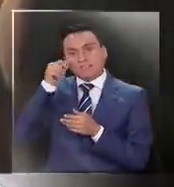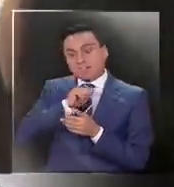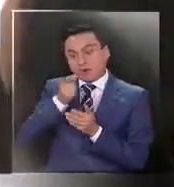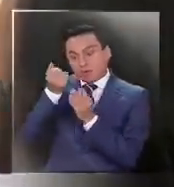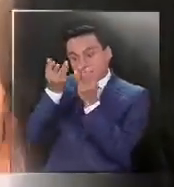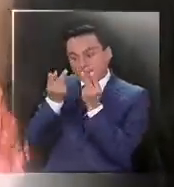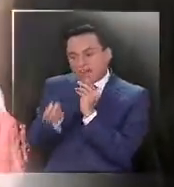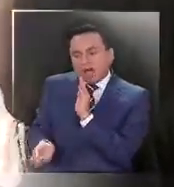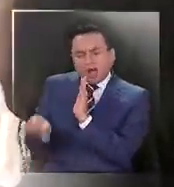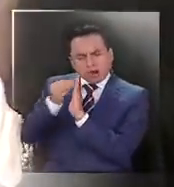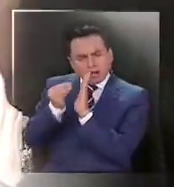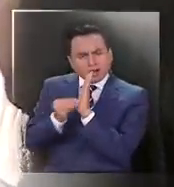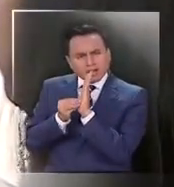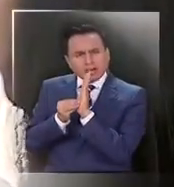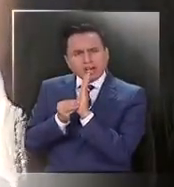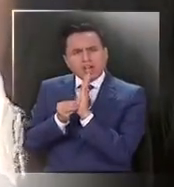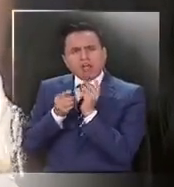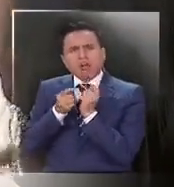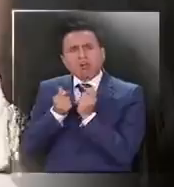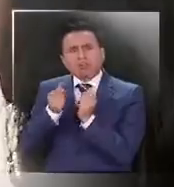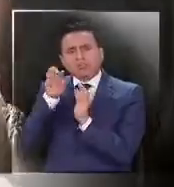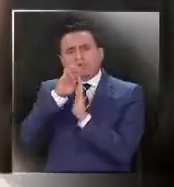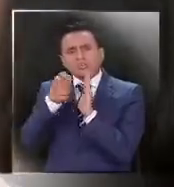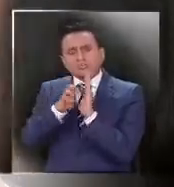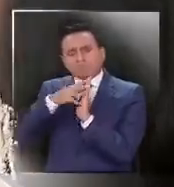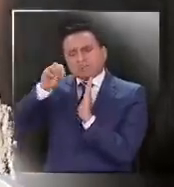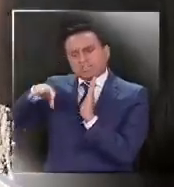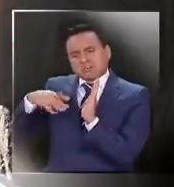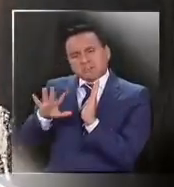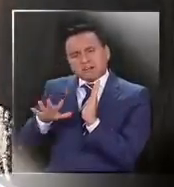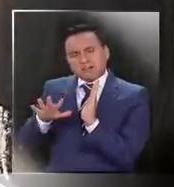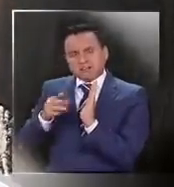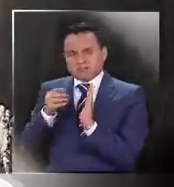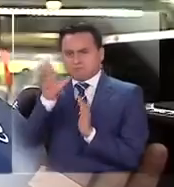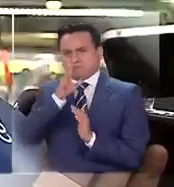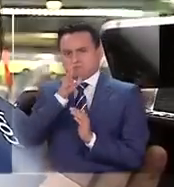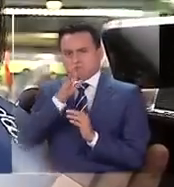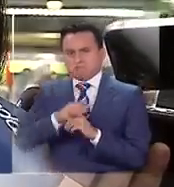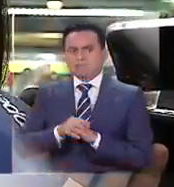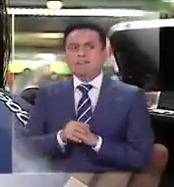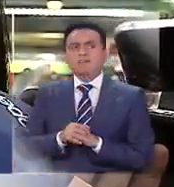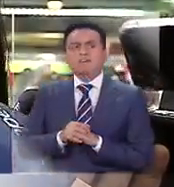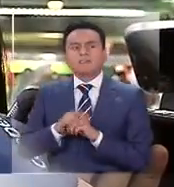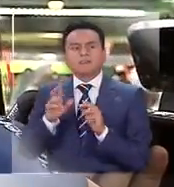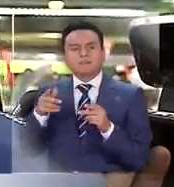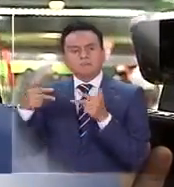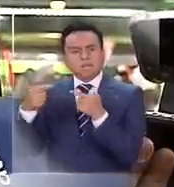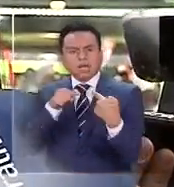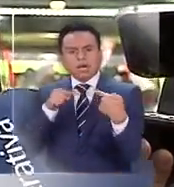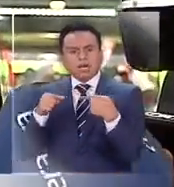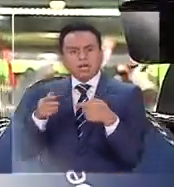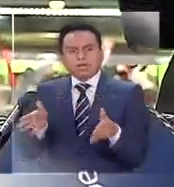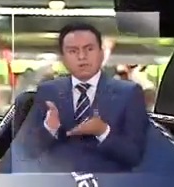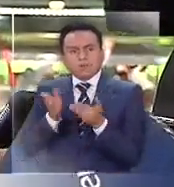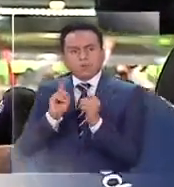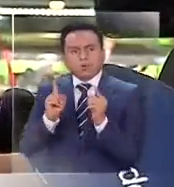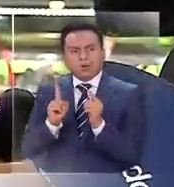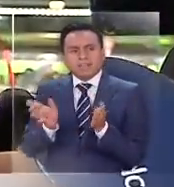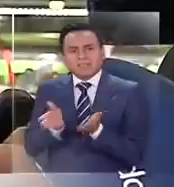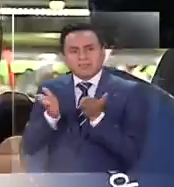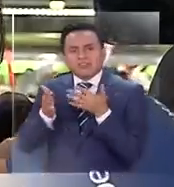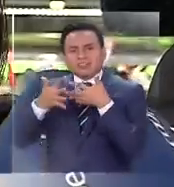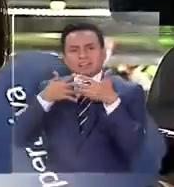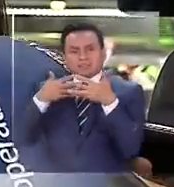que agrega el costo de un proyecto que fue retirado, lo que me parece insólito. Esto es sin ánimo de pelear, esto es con ánimo